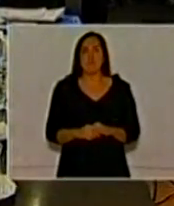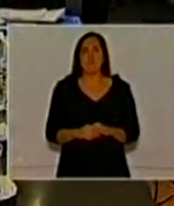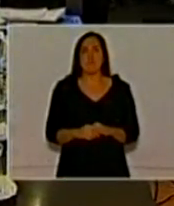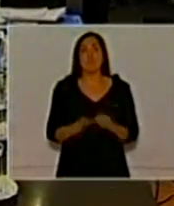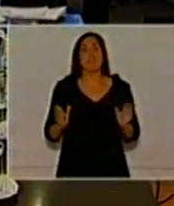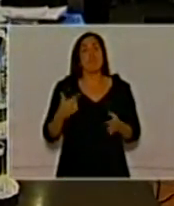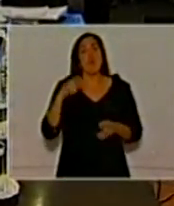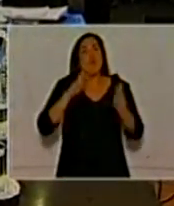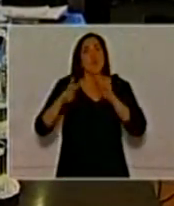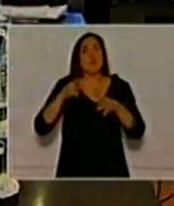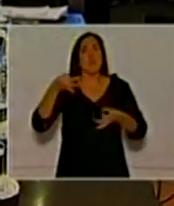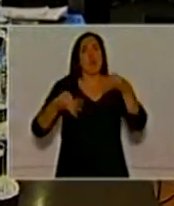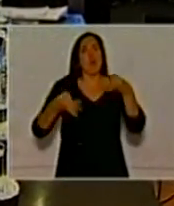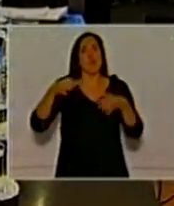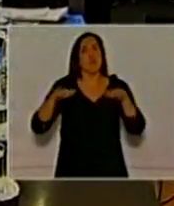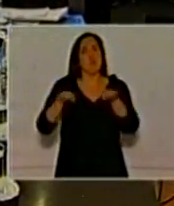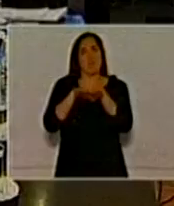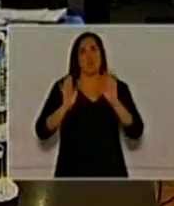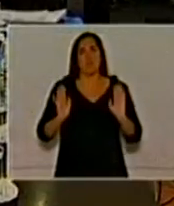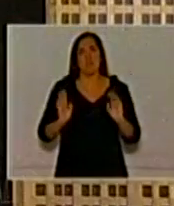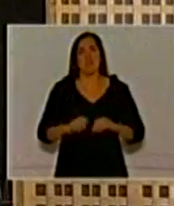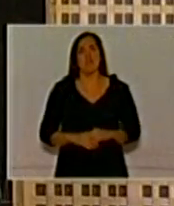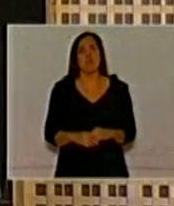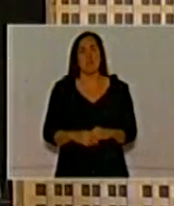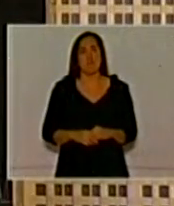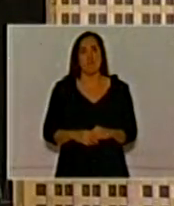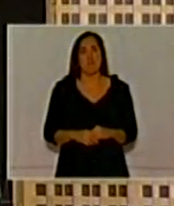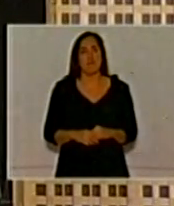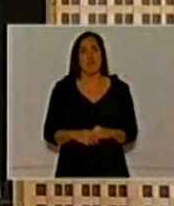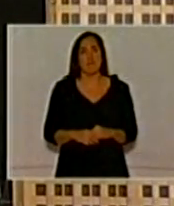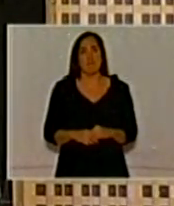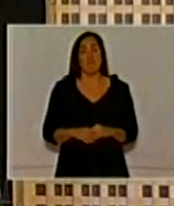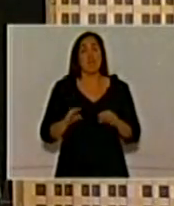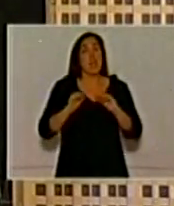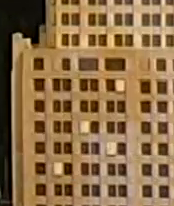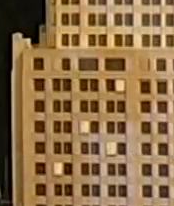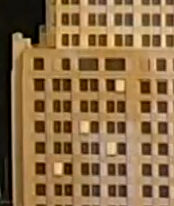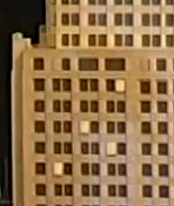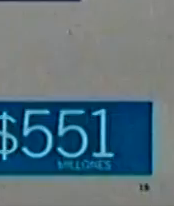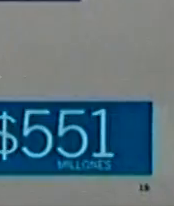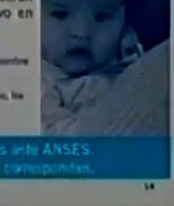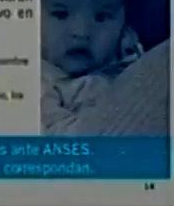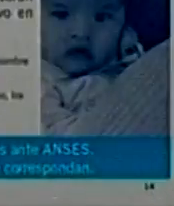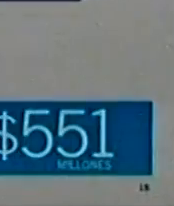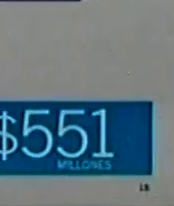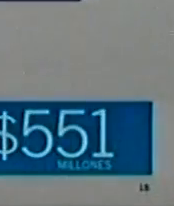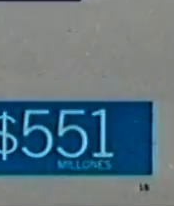Absoluta justicia. En total, en total, el cuadro, por favor,